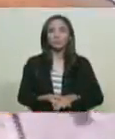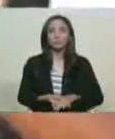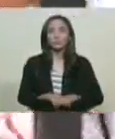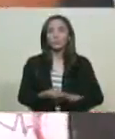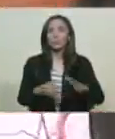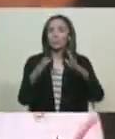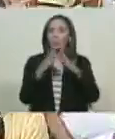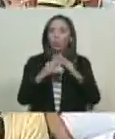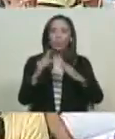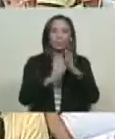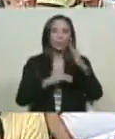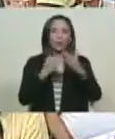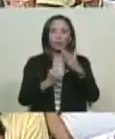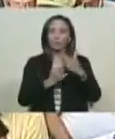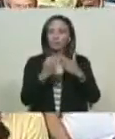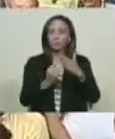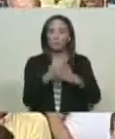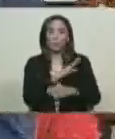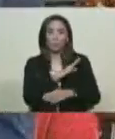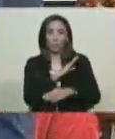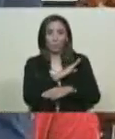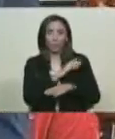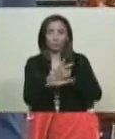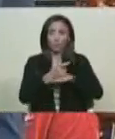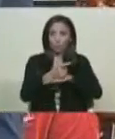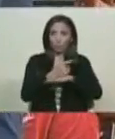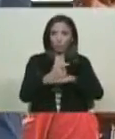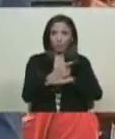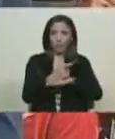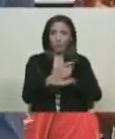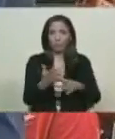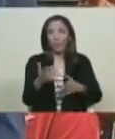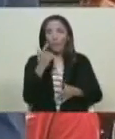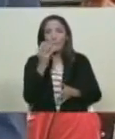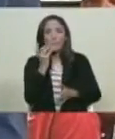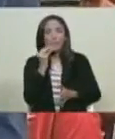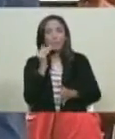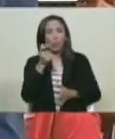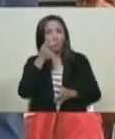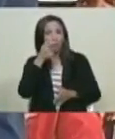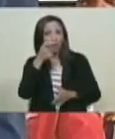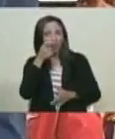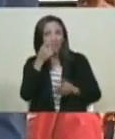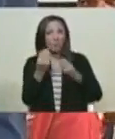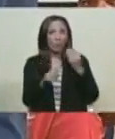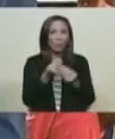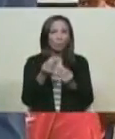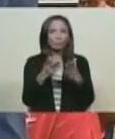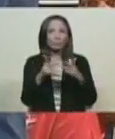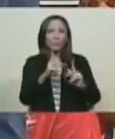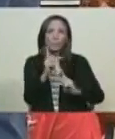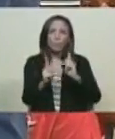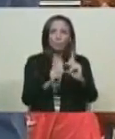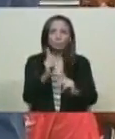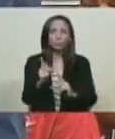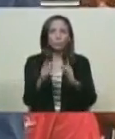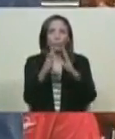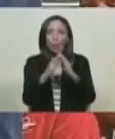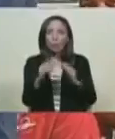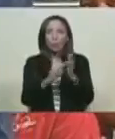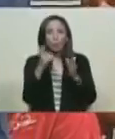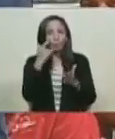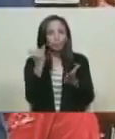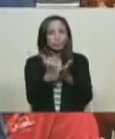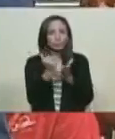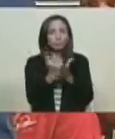Camarada, todas las instituciones del Estado en la vigilancia y control de la producción, de los medios de producción y